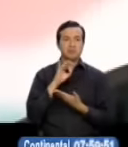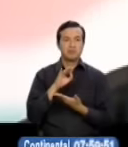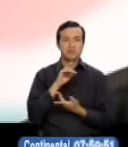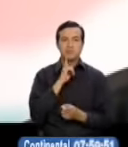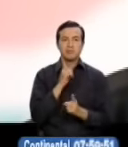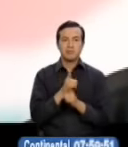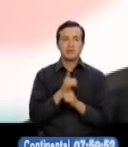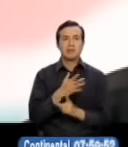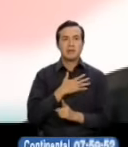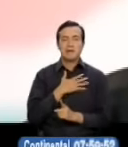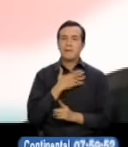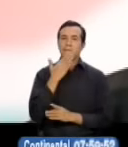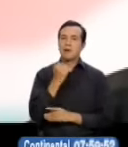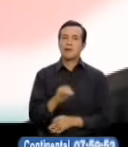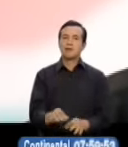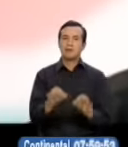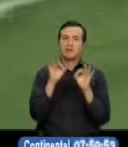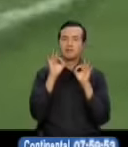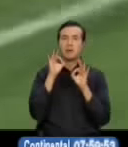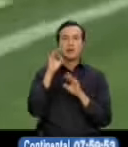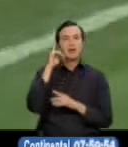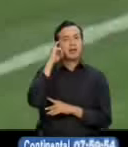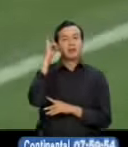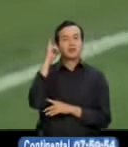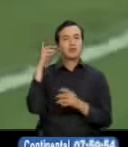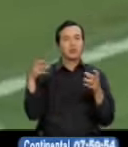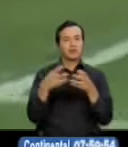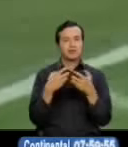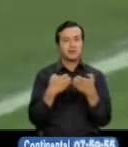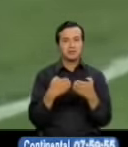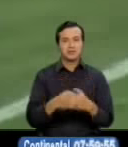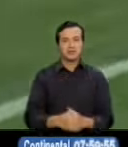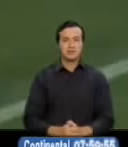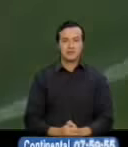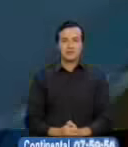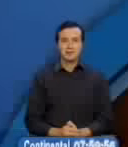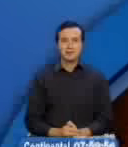is my best, my dream team.